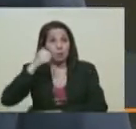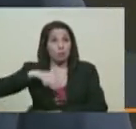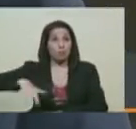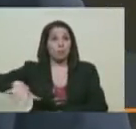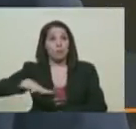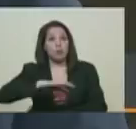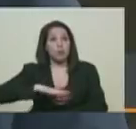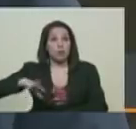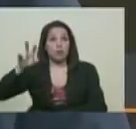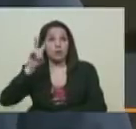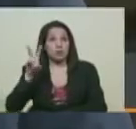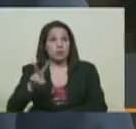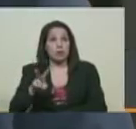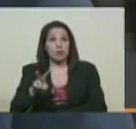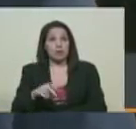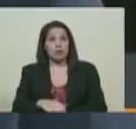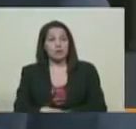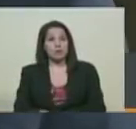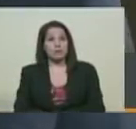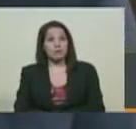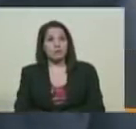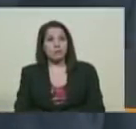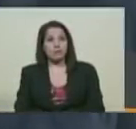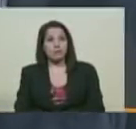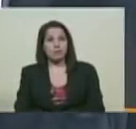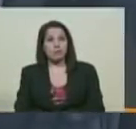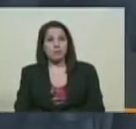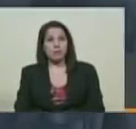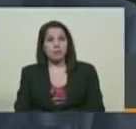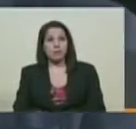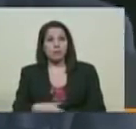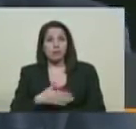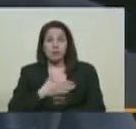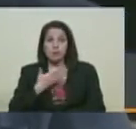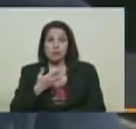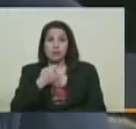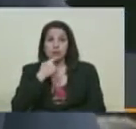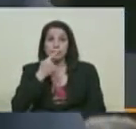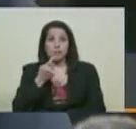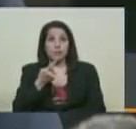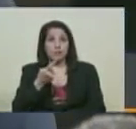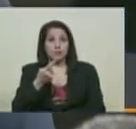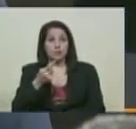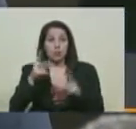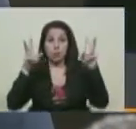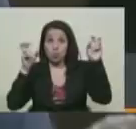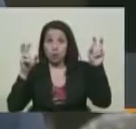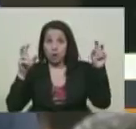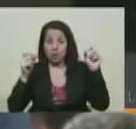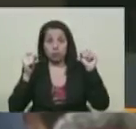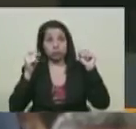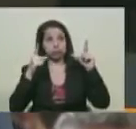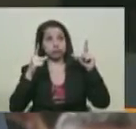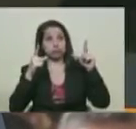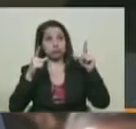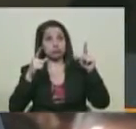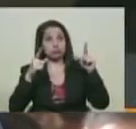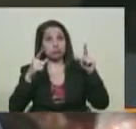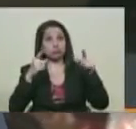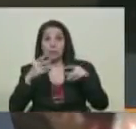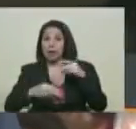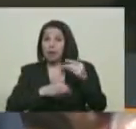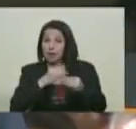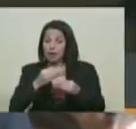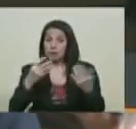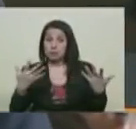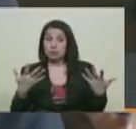efecto. Venezuela, podemos decir, ha innovado en este campo